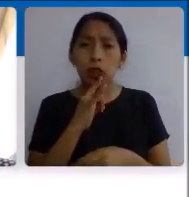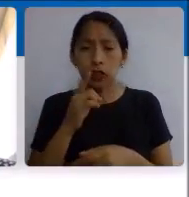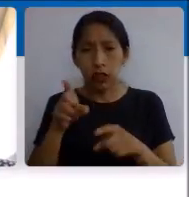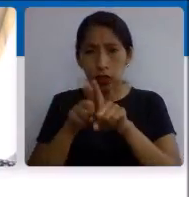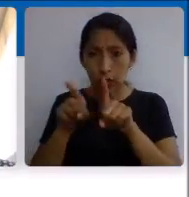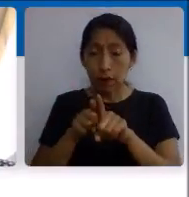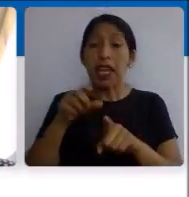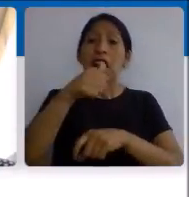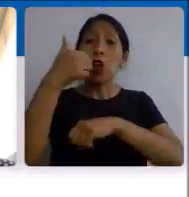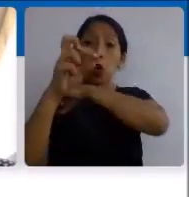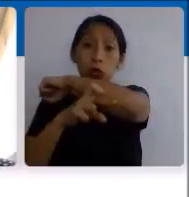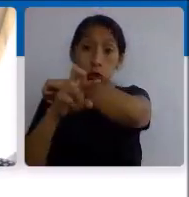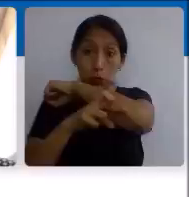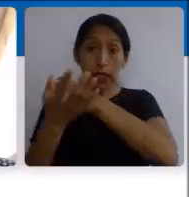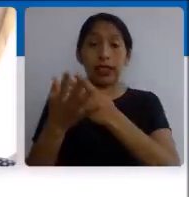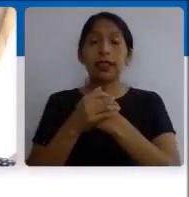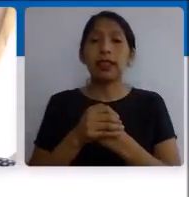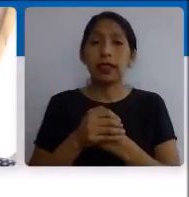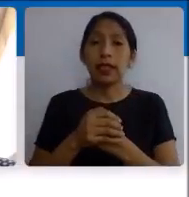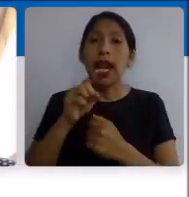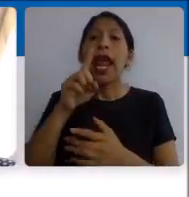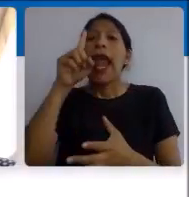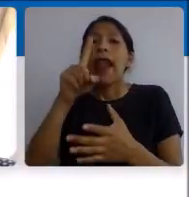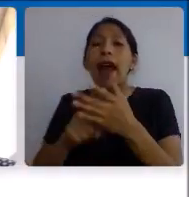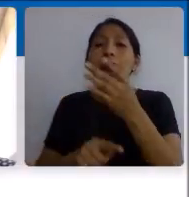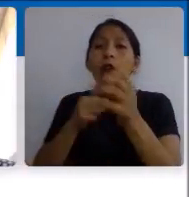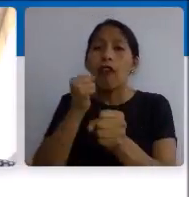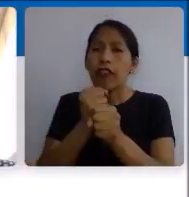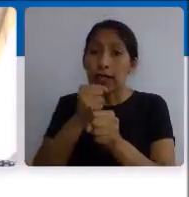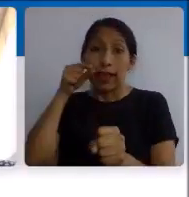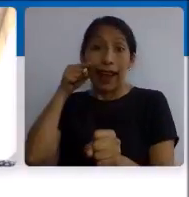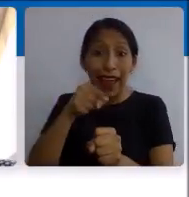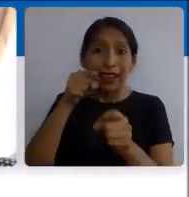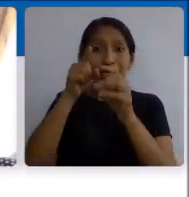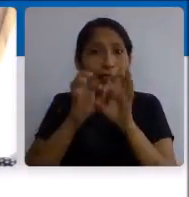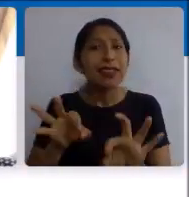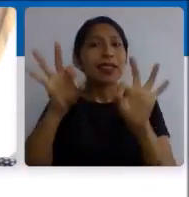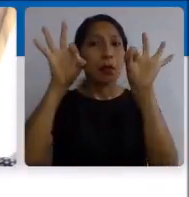diferentes países, el tema de la confianza es sumamente importante, ¿no?